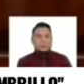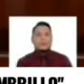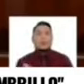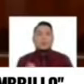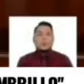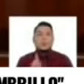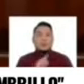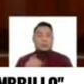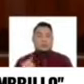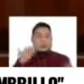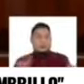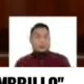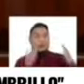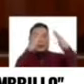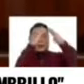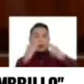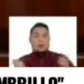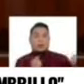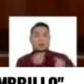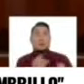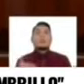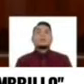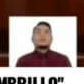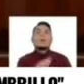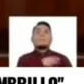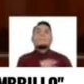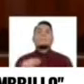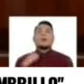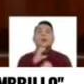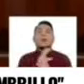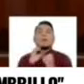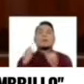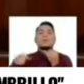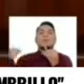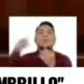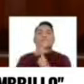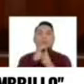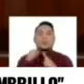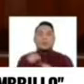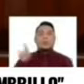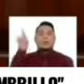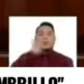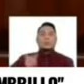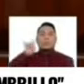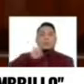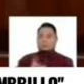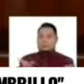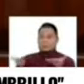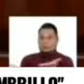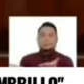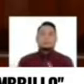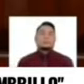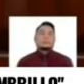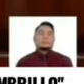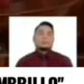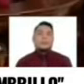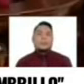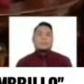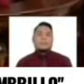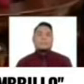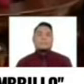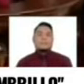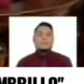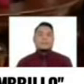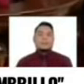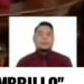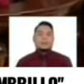no para que aplausos no es propia de nada es falso como los dientes de chivo link no más monopolios